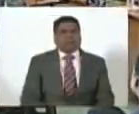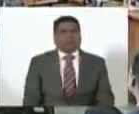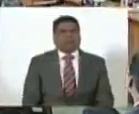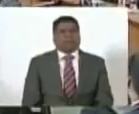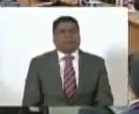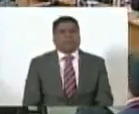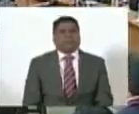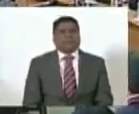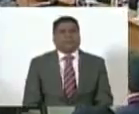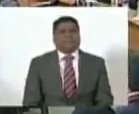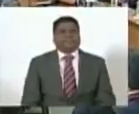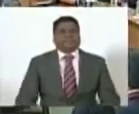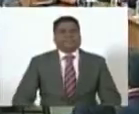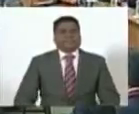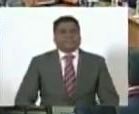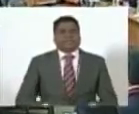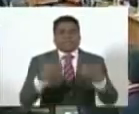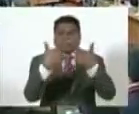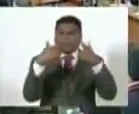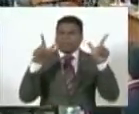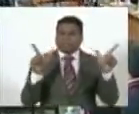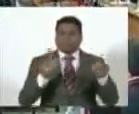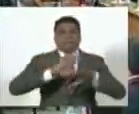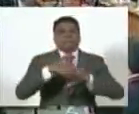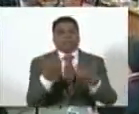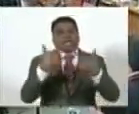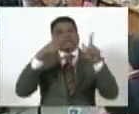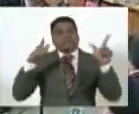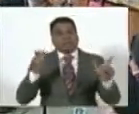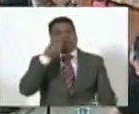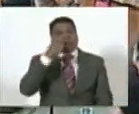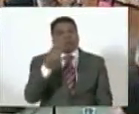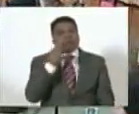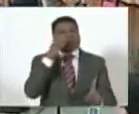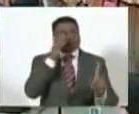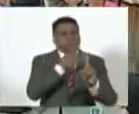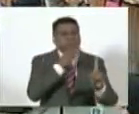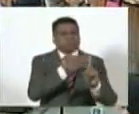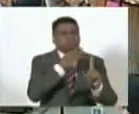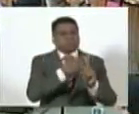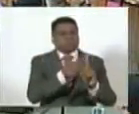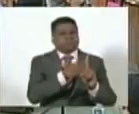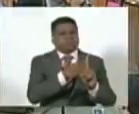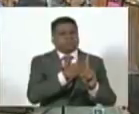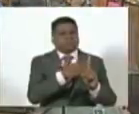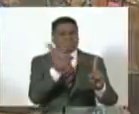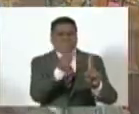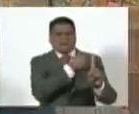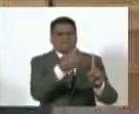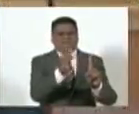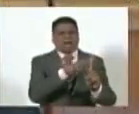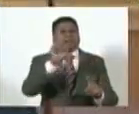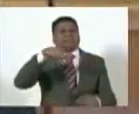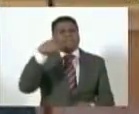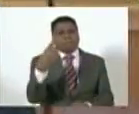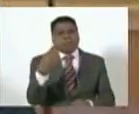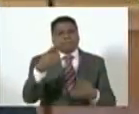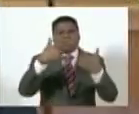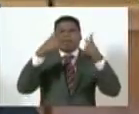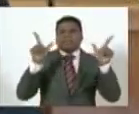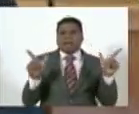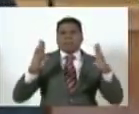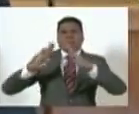Y es de liberación porque liberamos al pueblo de esa amenaza y después liberamos la comunidad, que es lo